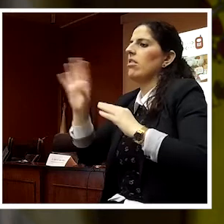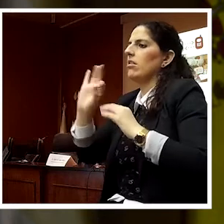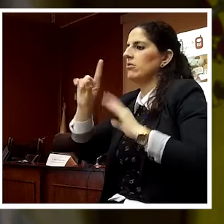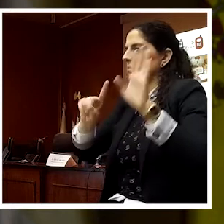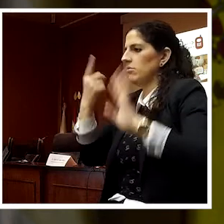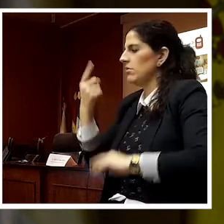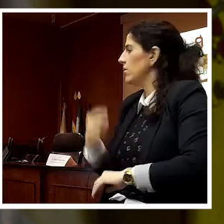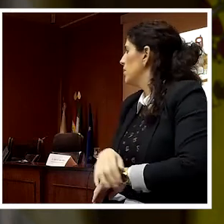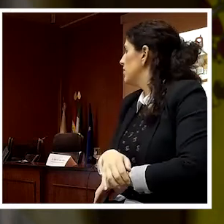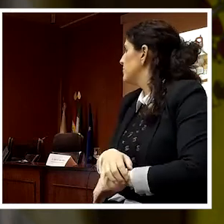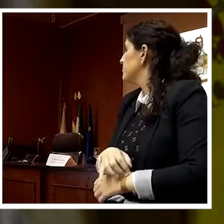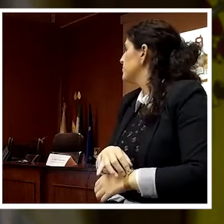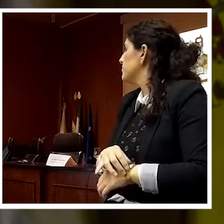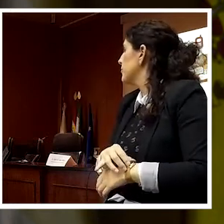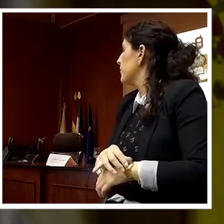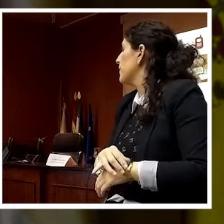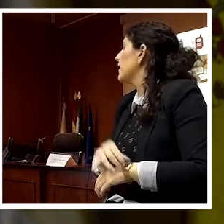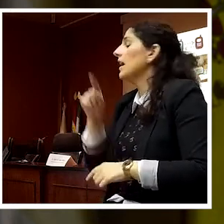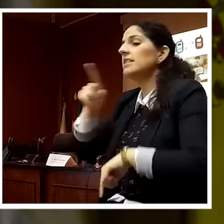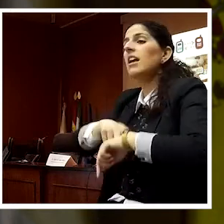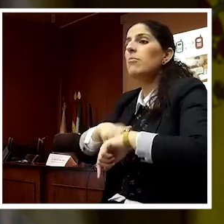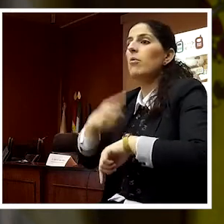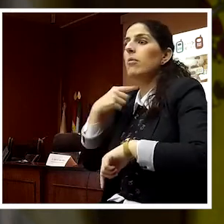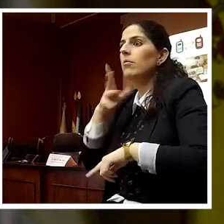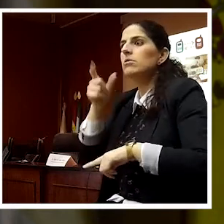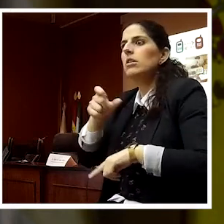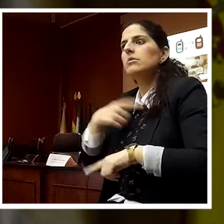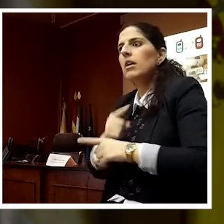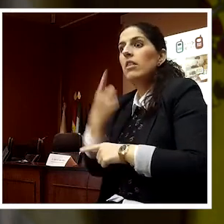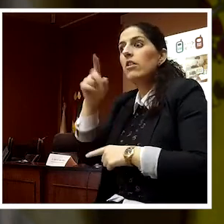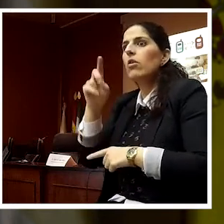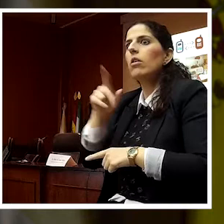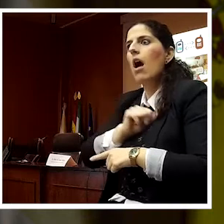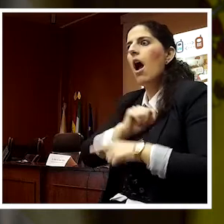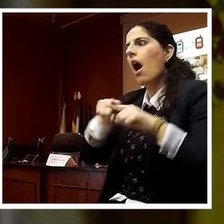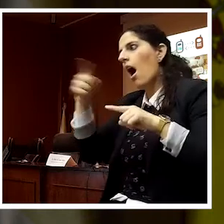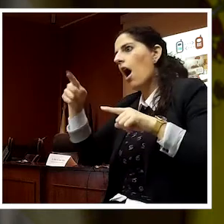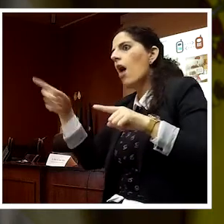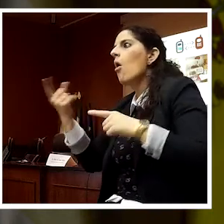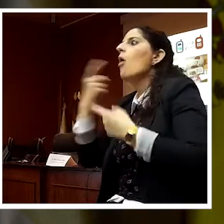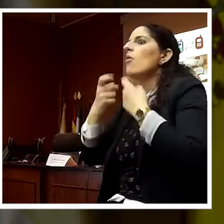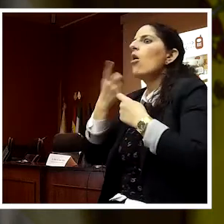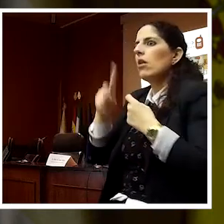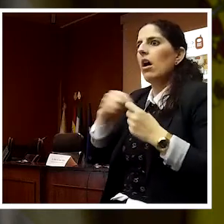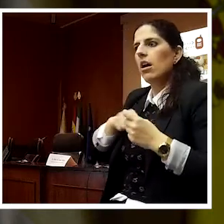espera de entre una llamada y otra que angustia mucho a la persona, ¿bien? Y te vuelven a preguntar cosas.